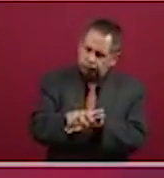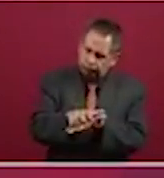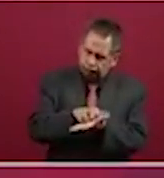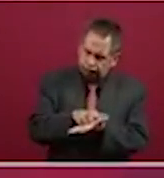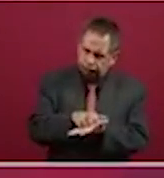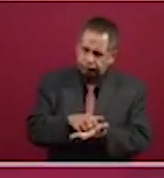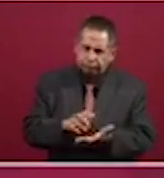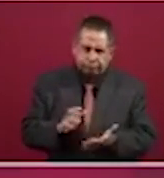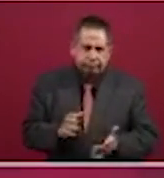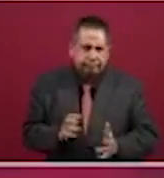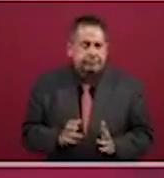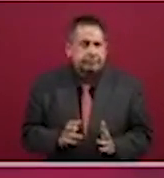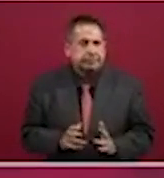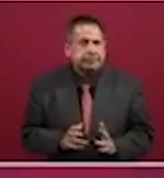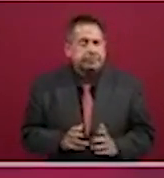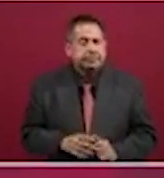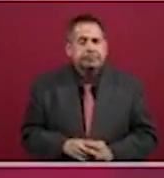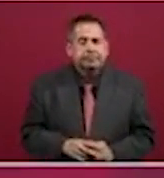entonces